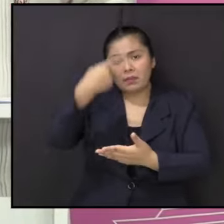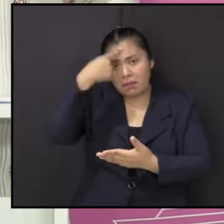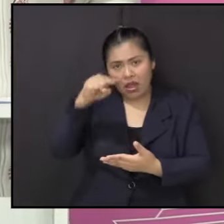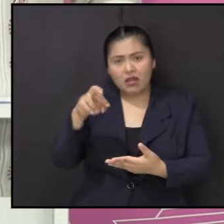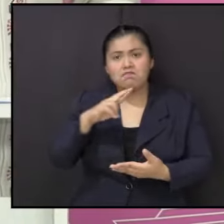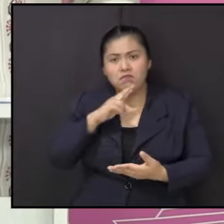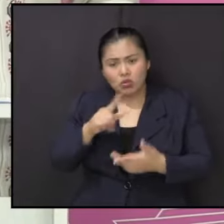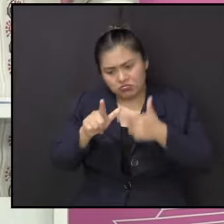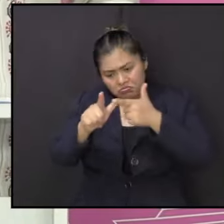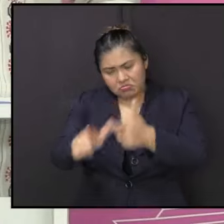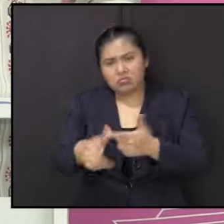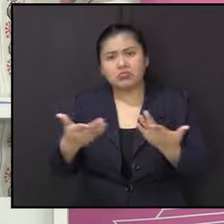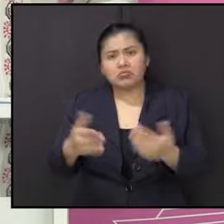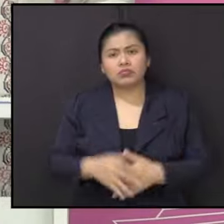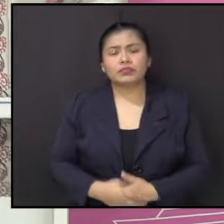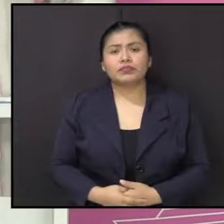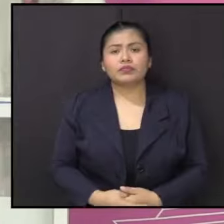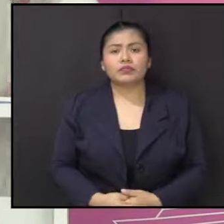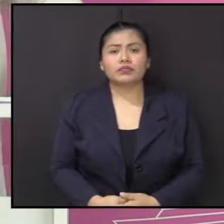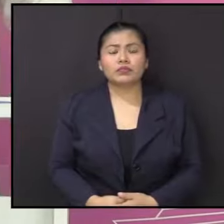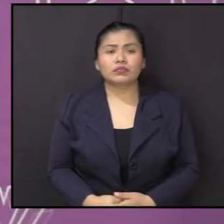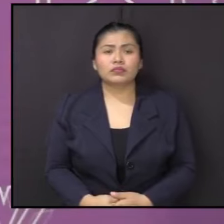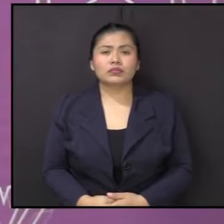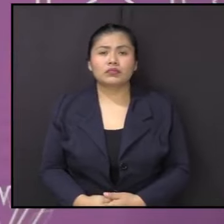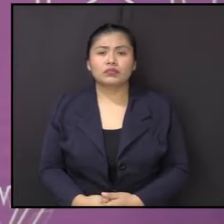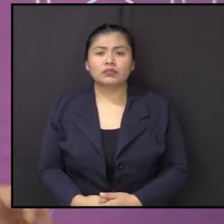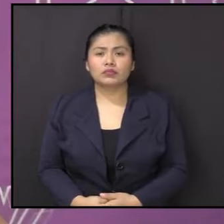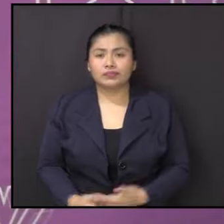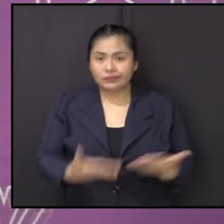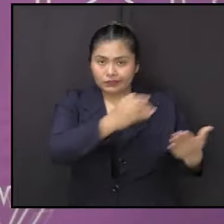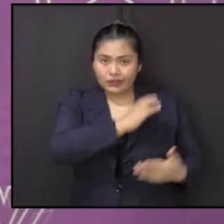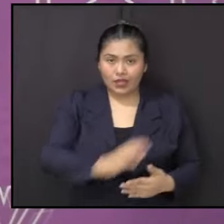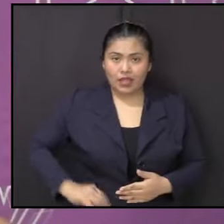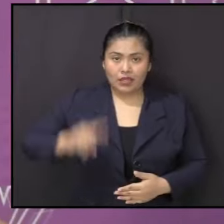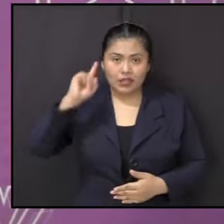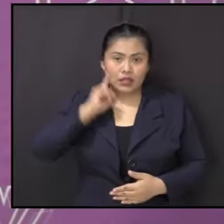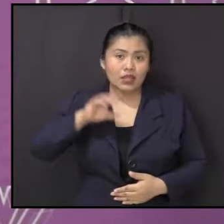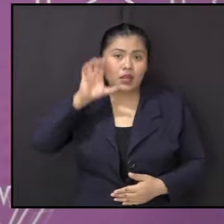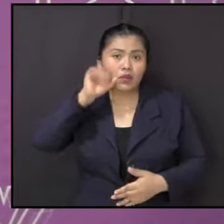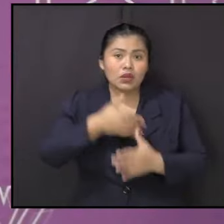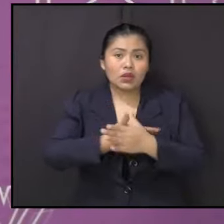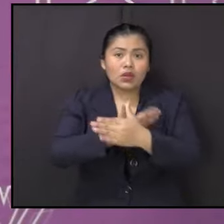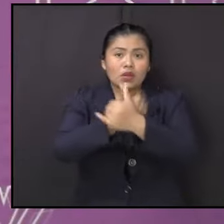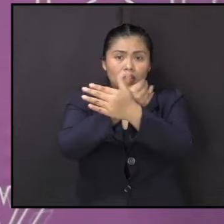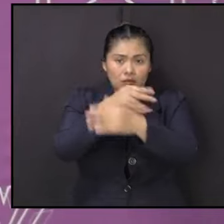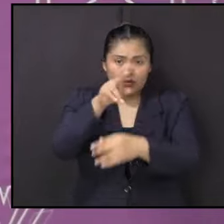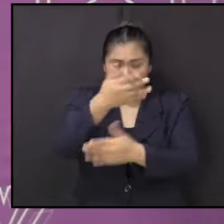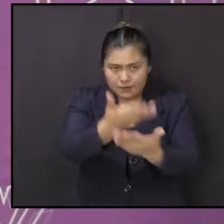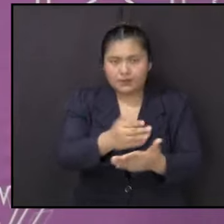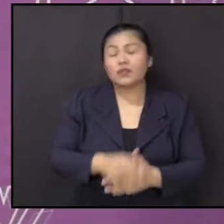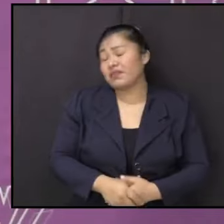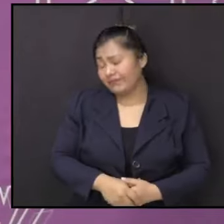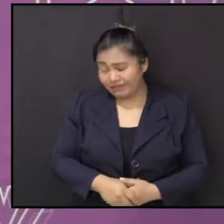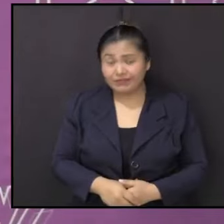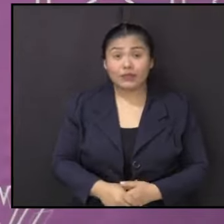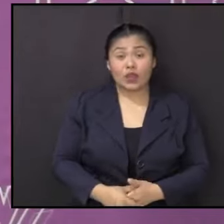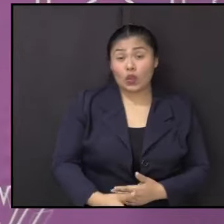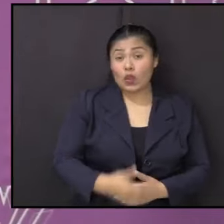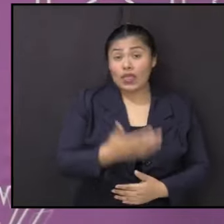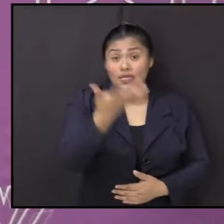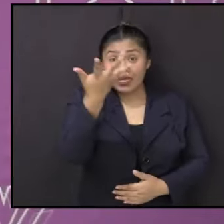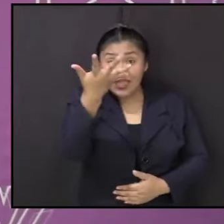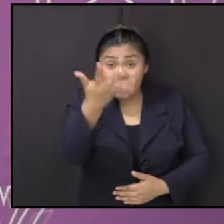iniciamos? Candidata de Movimiento Ciudadano. Como bien marcas, 8 de cada 10 emprendimientos, 8 de cada